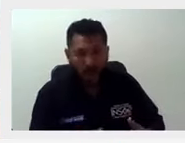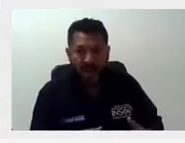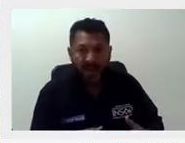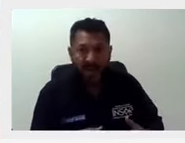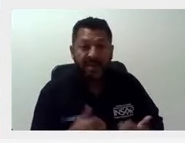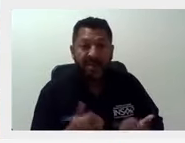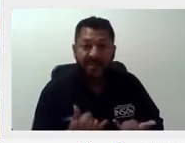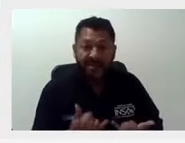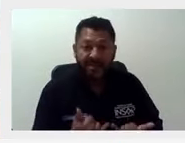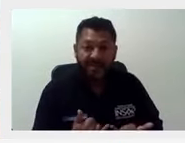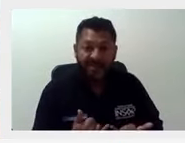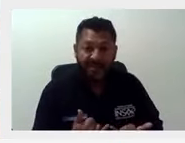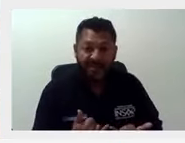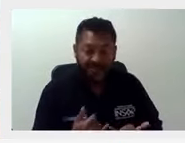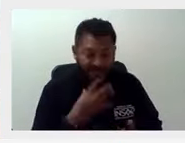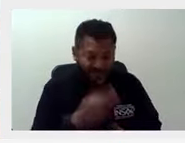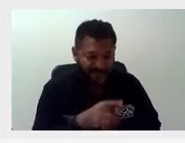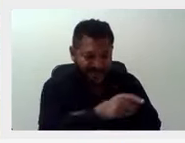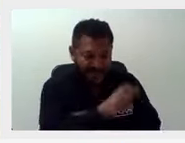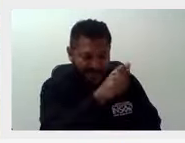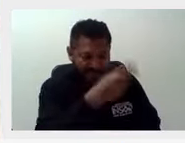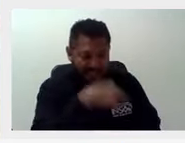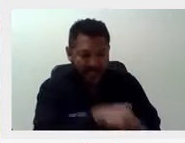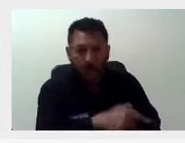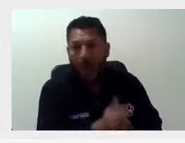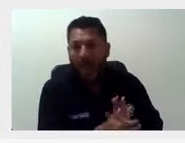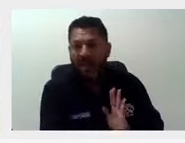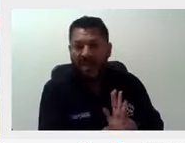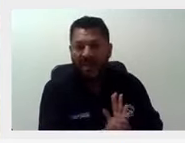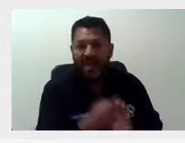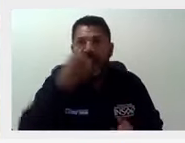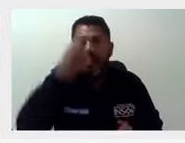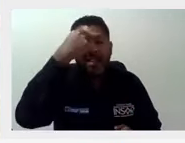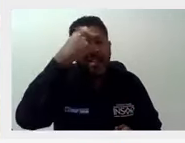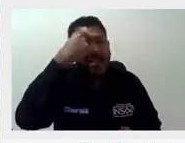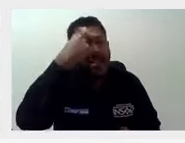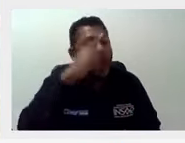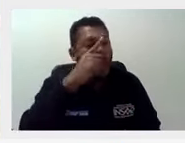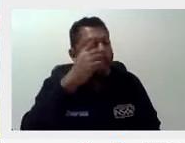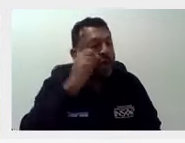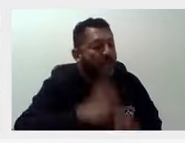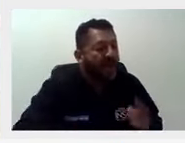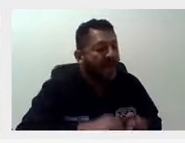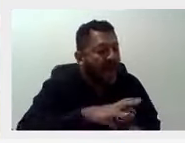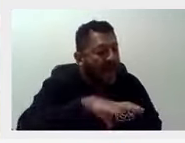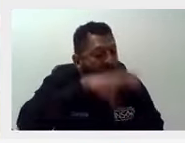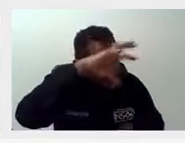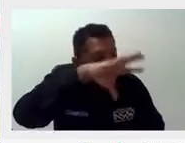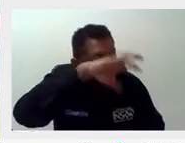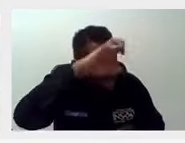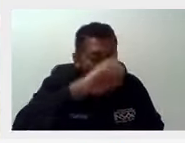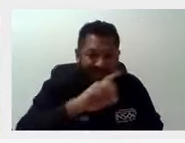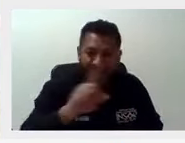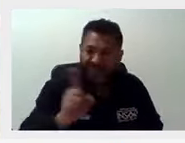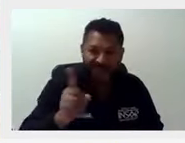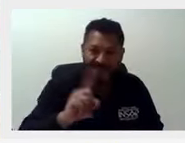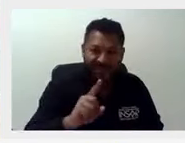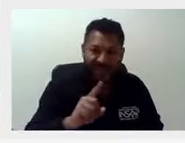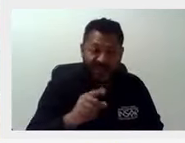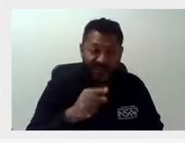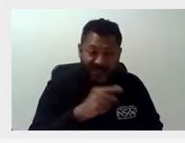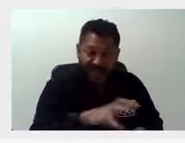creer en que hay habilidades, no está imaginario de que es que no aprende, de que es que no entiende, No, mira, aprende de esta forma, entiende